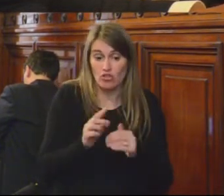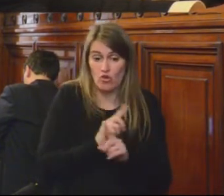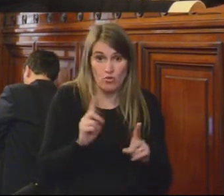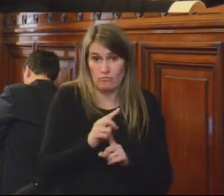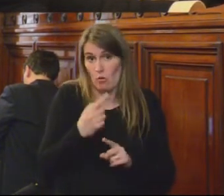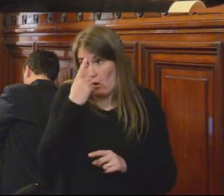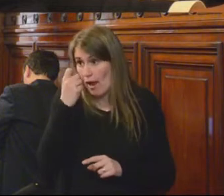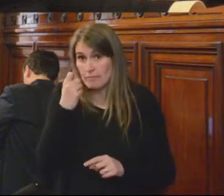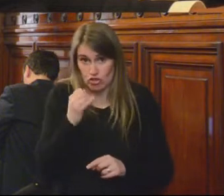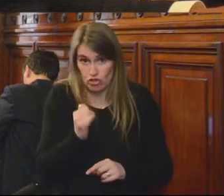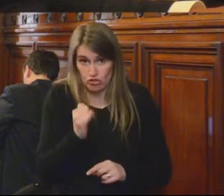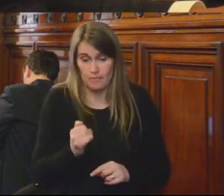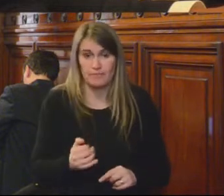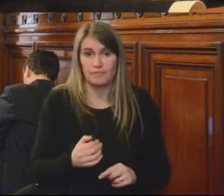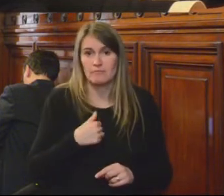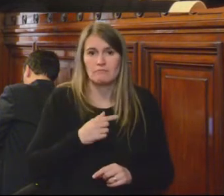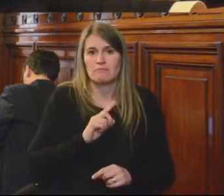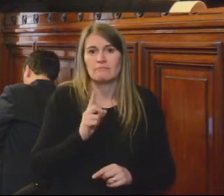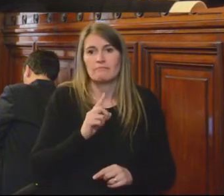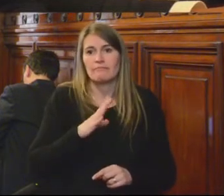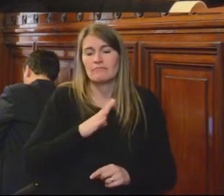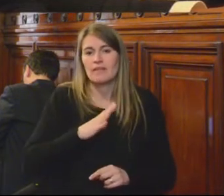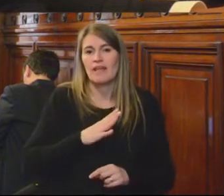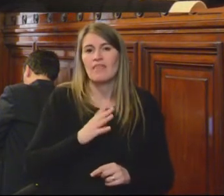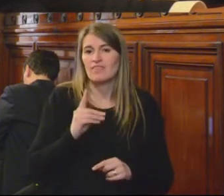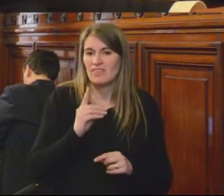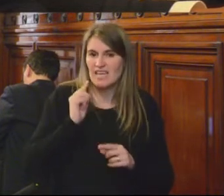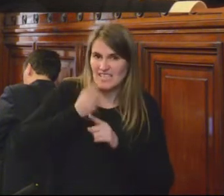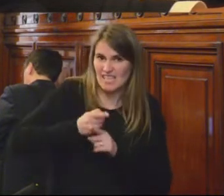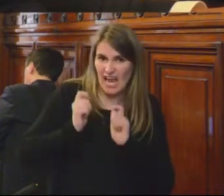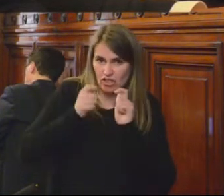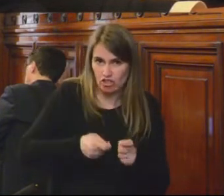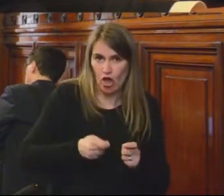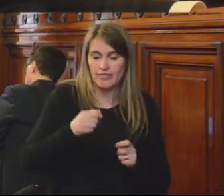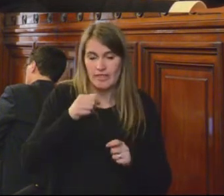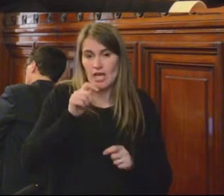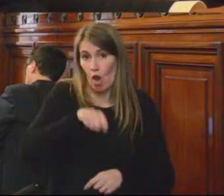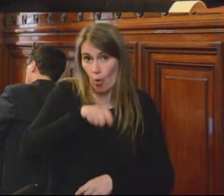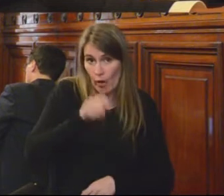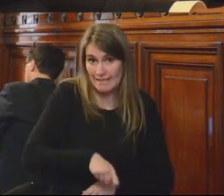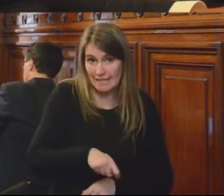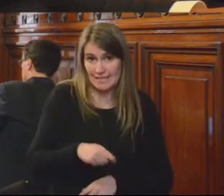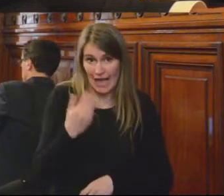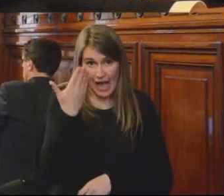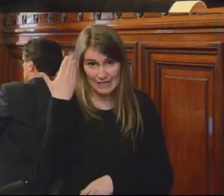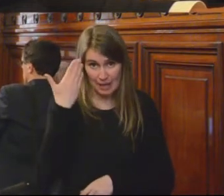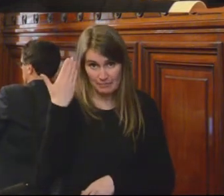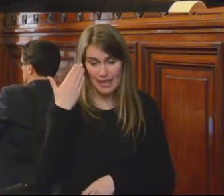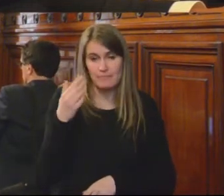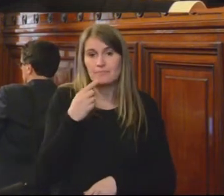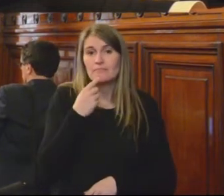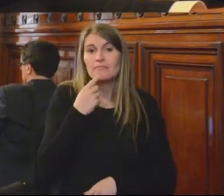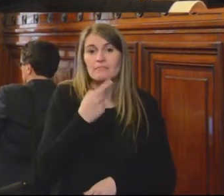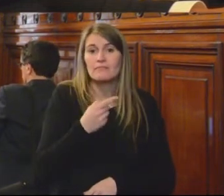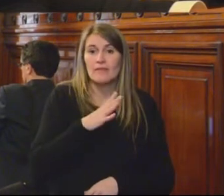caprichoso. Se desconoce la última designación de magistrados efectuada por la Asamblea Nacional saliente. Conforme a lo dispuesto